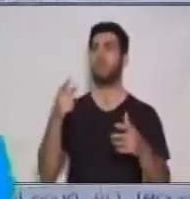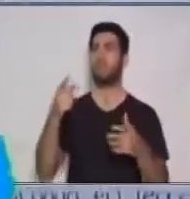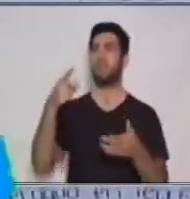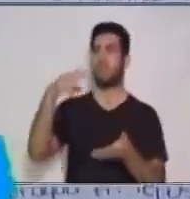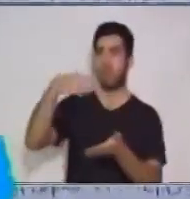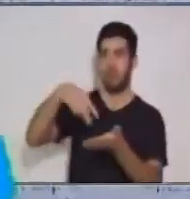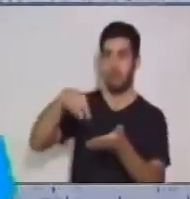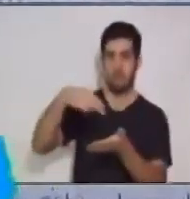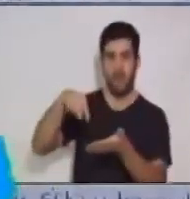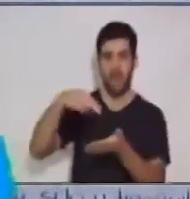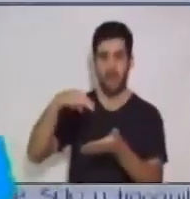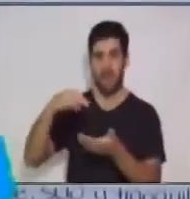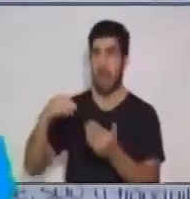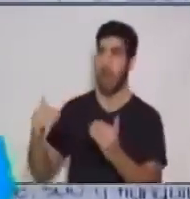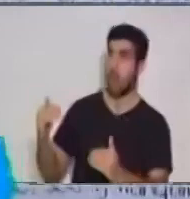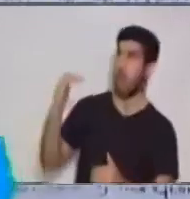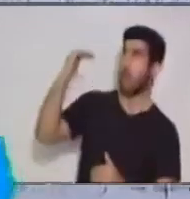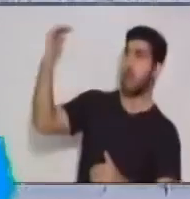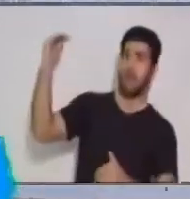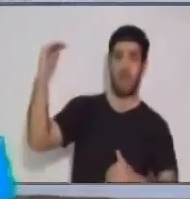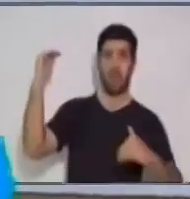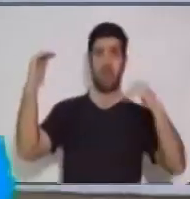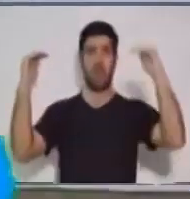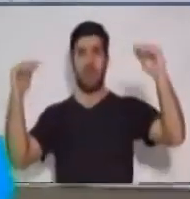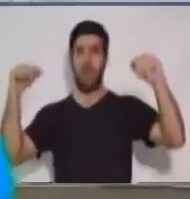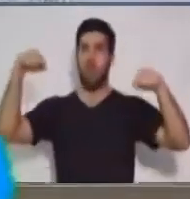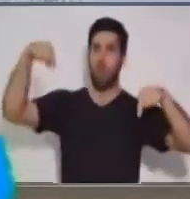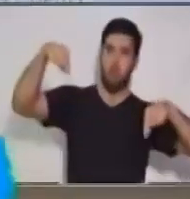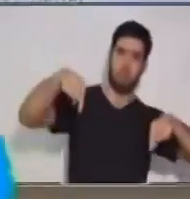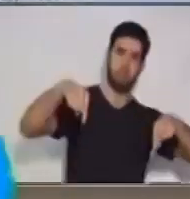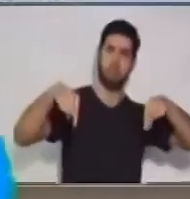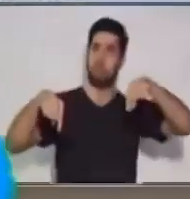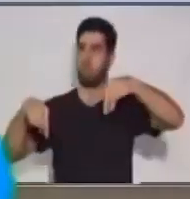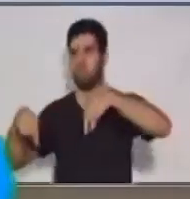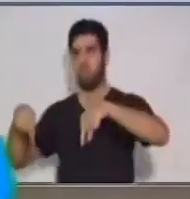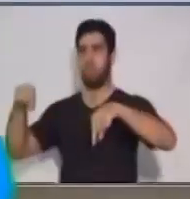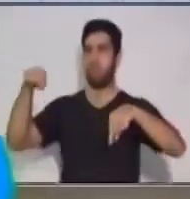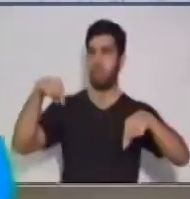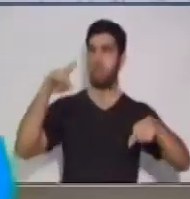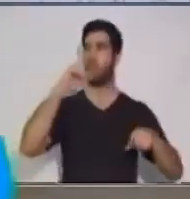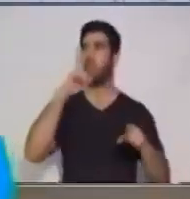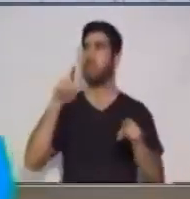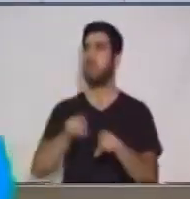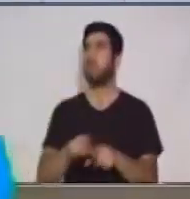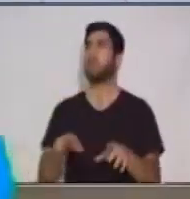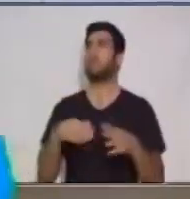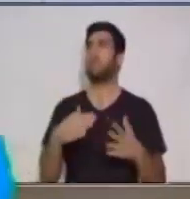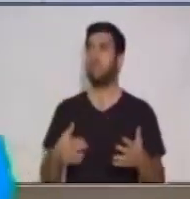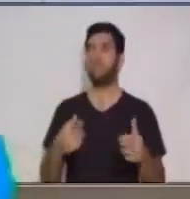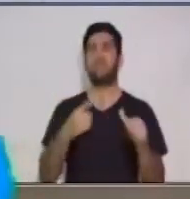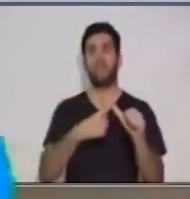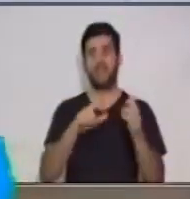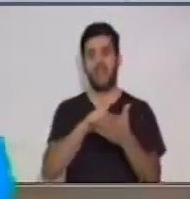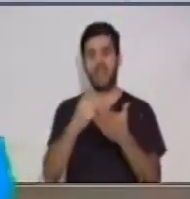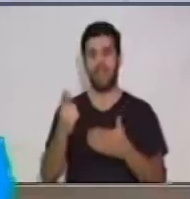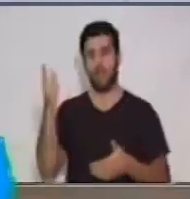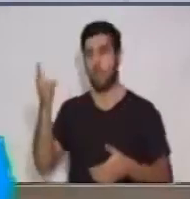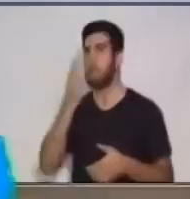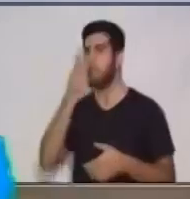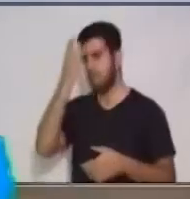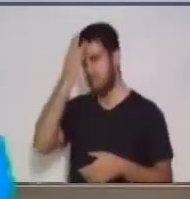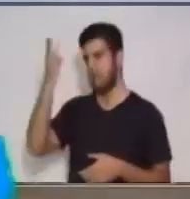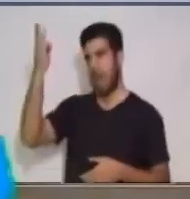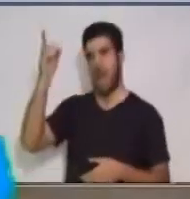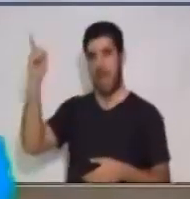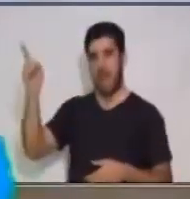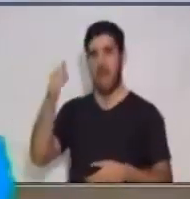Estos son textos que corresponden a la literatura precolombina. También están los textos de los aztecas que se